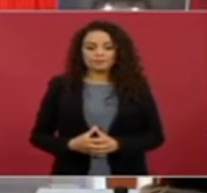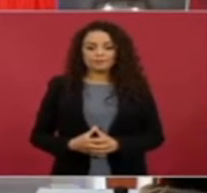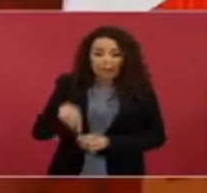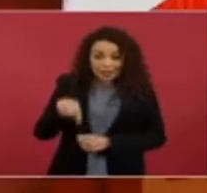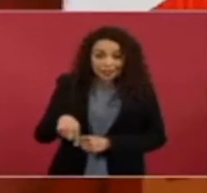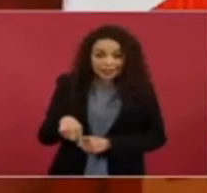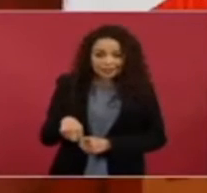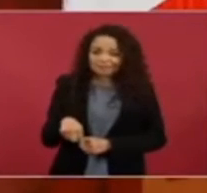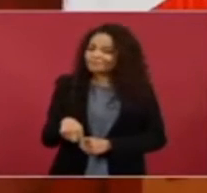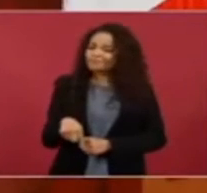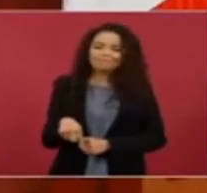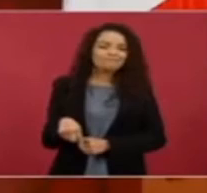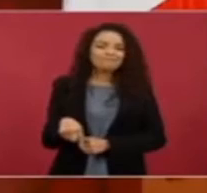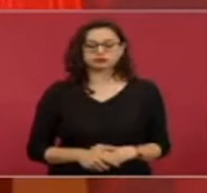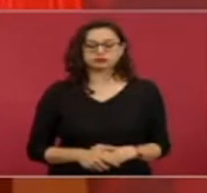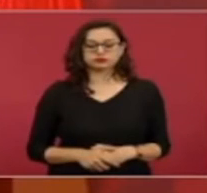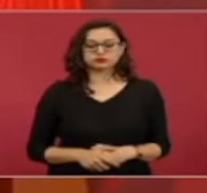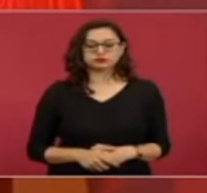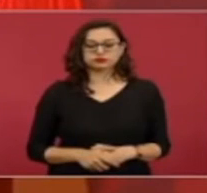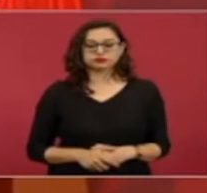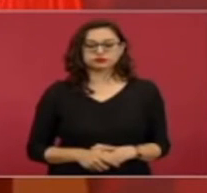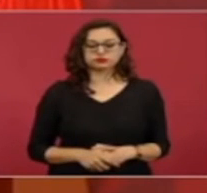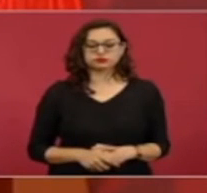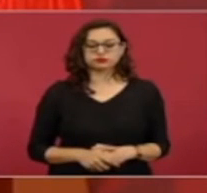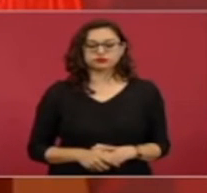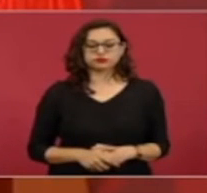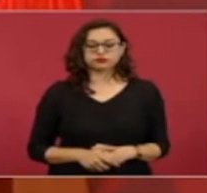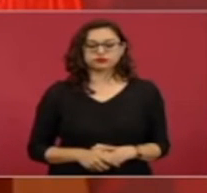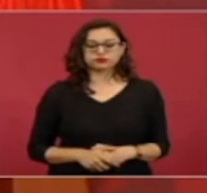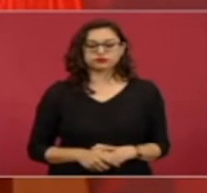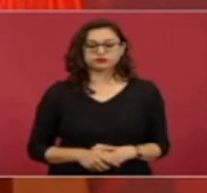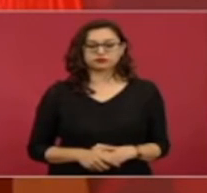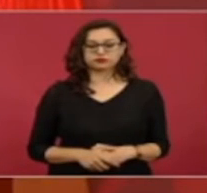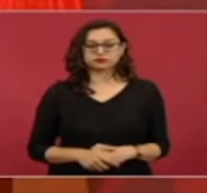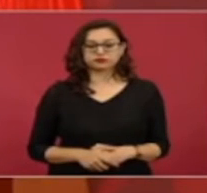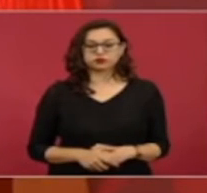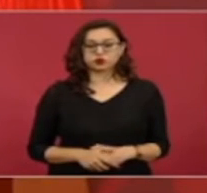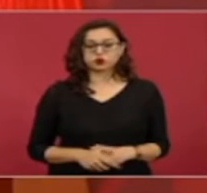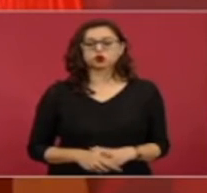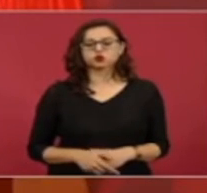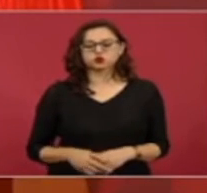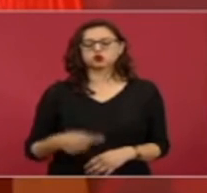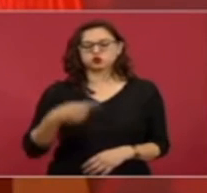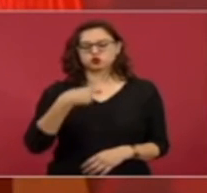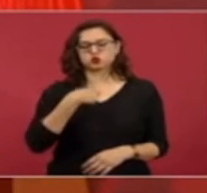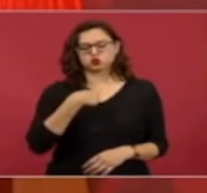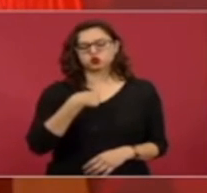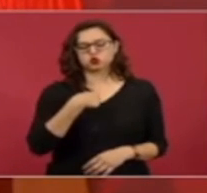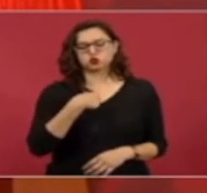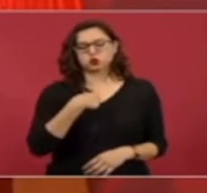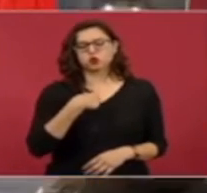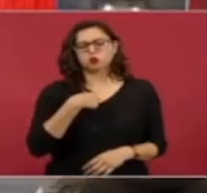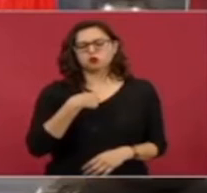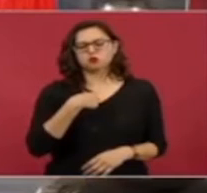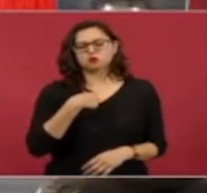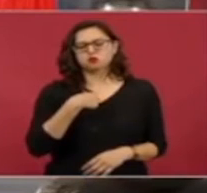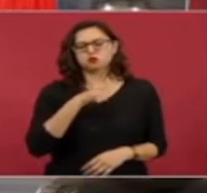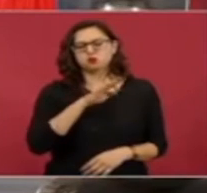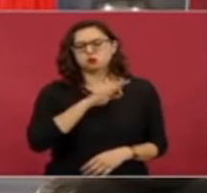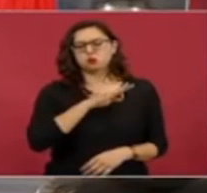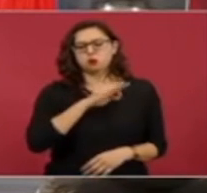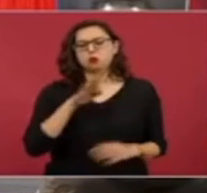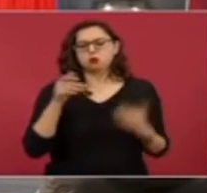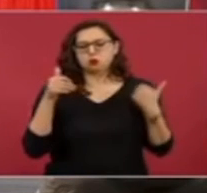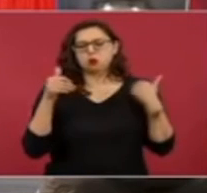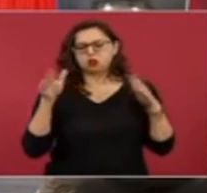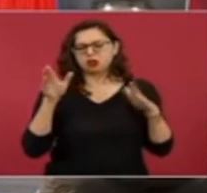aquí en México. Yo le podría hacer una recomendación al presidente Biden para